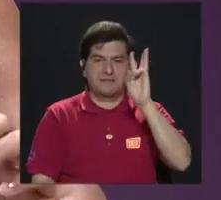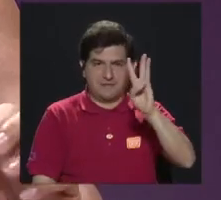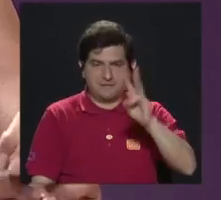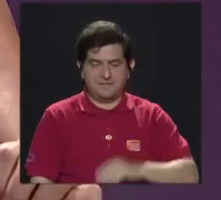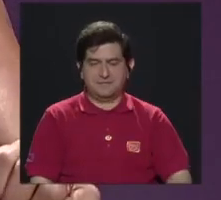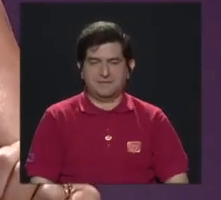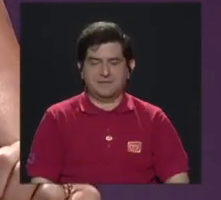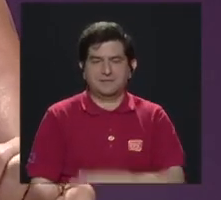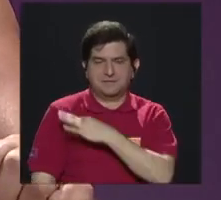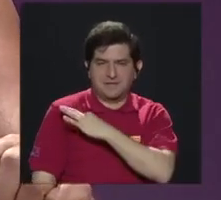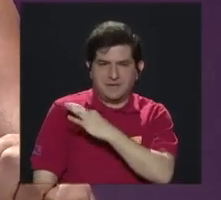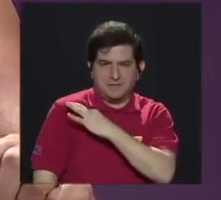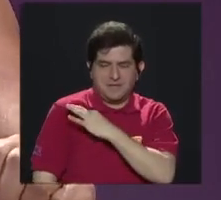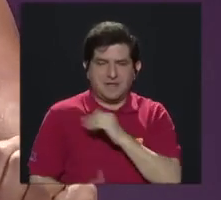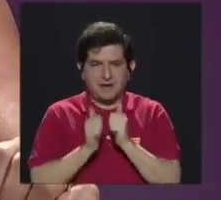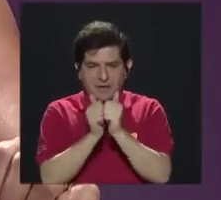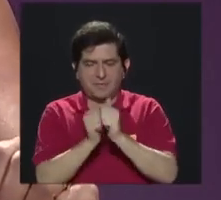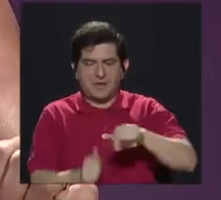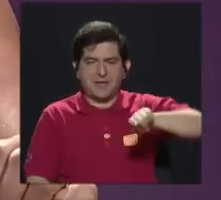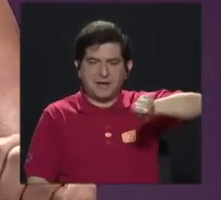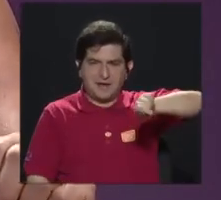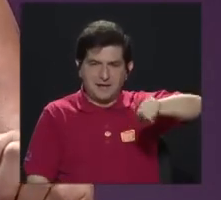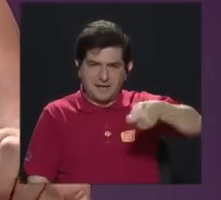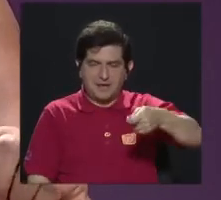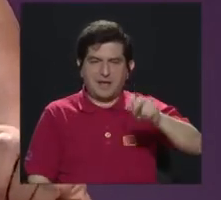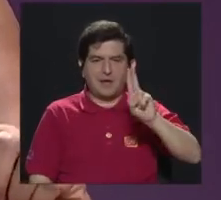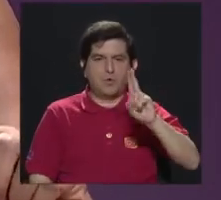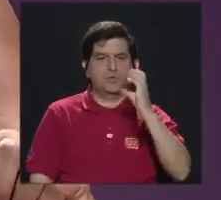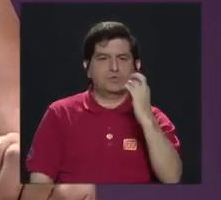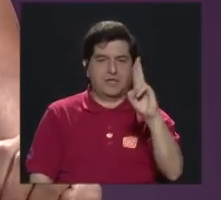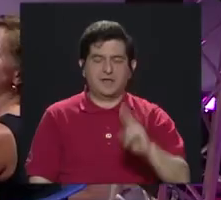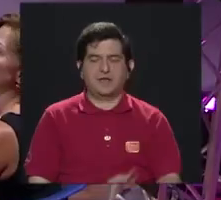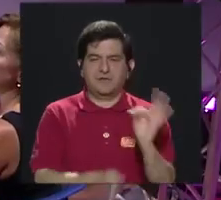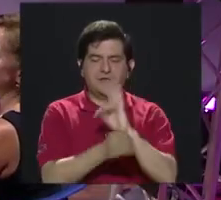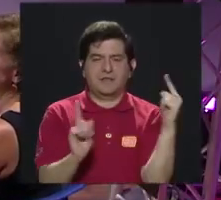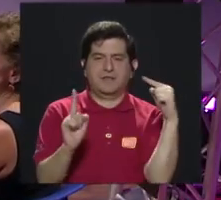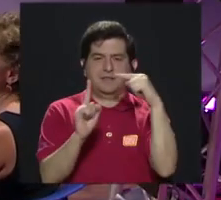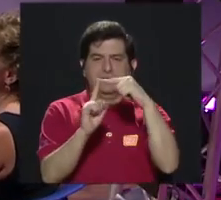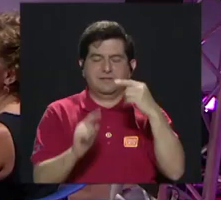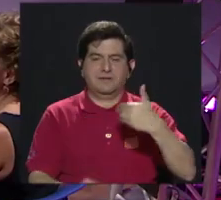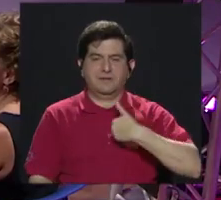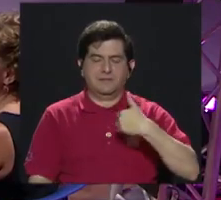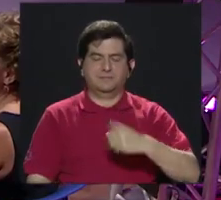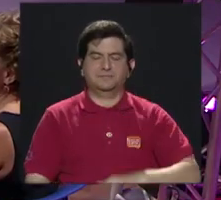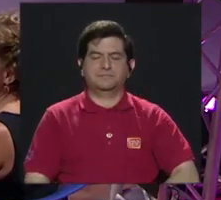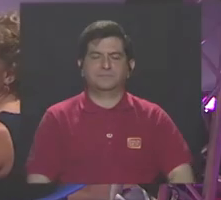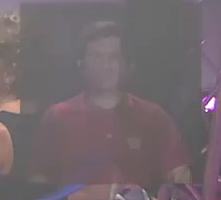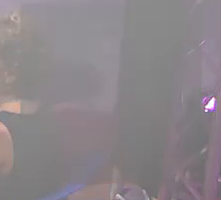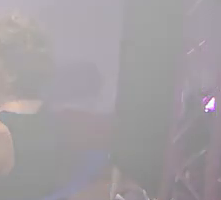2016. Les invitamos a quedarse con Canal UCR TV Consentido.